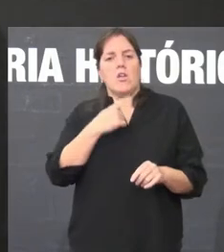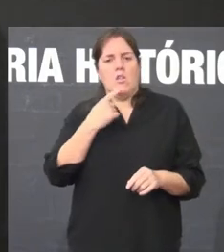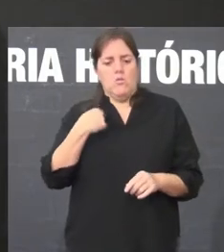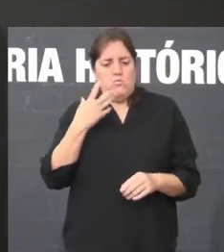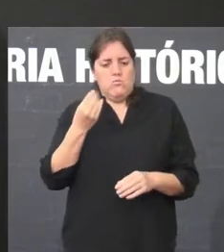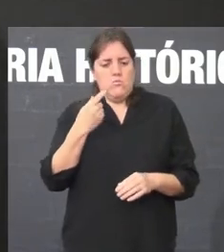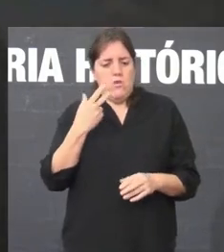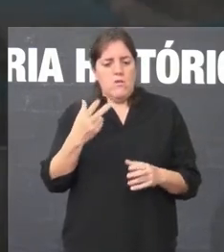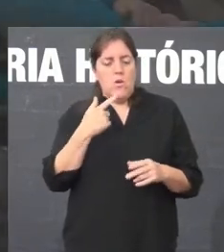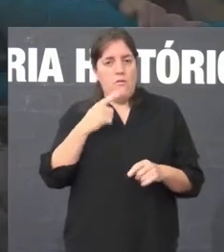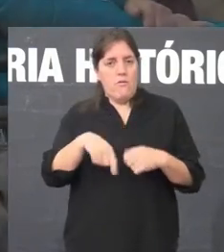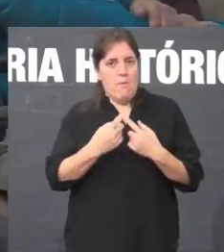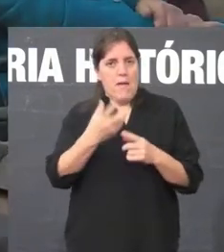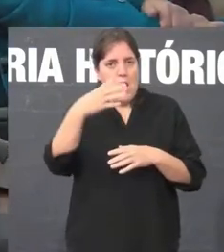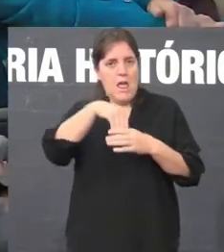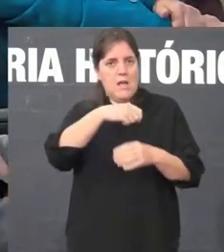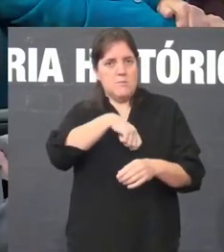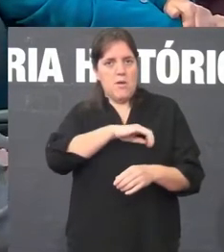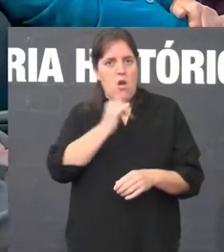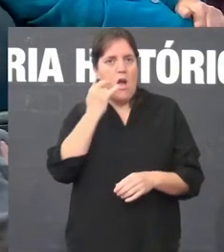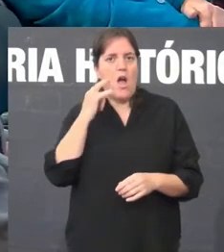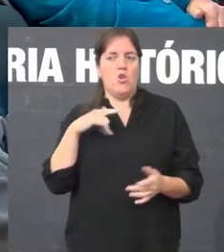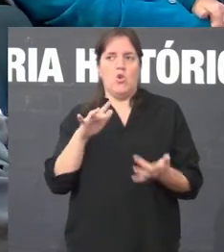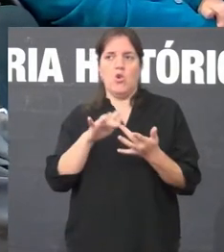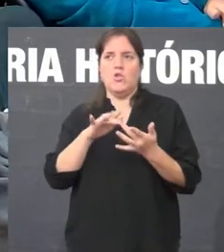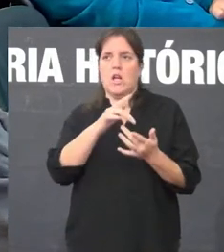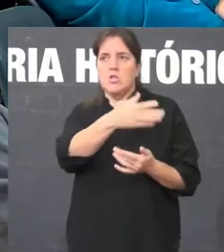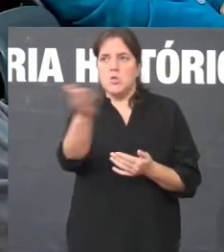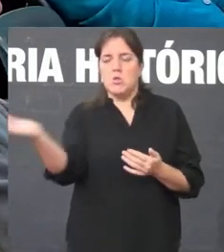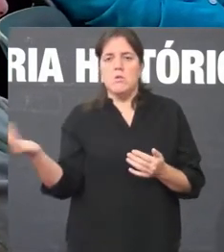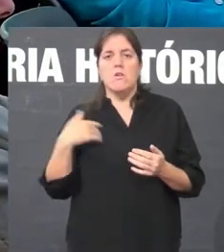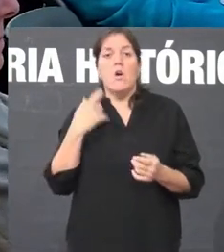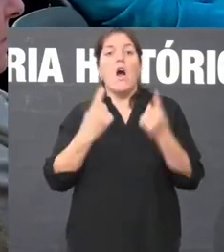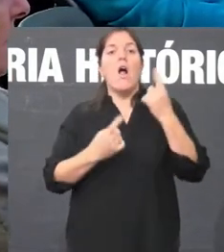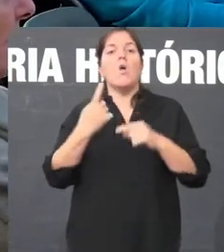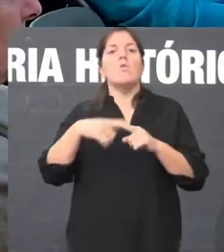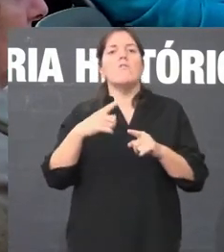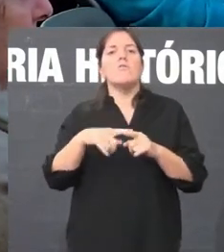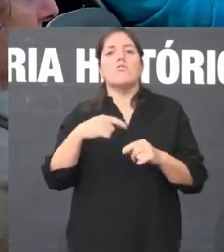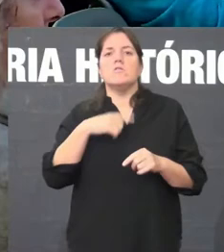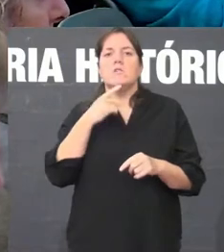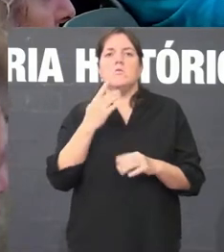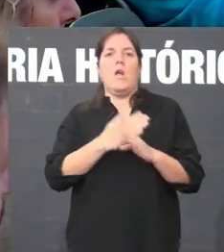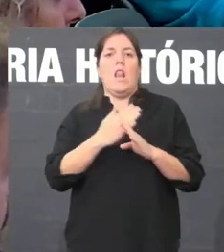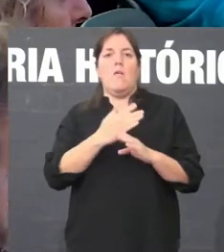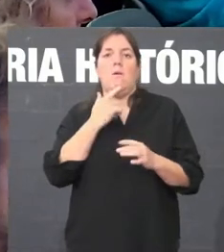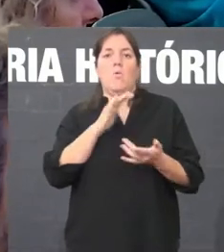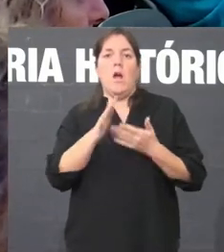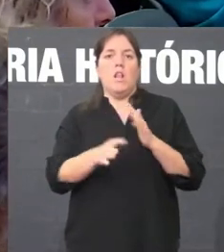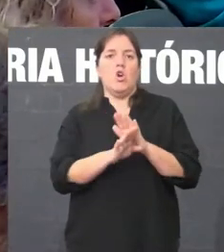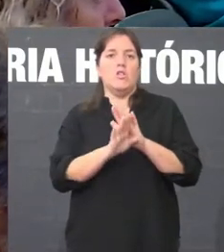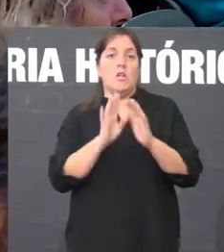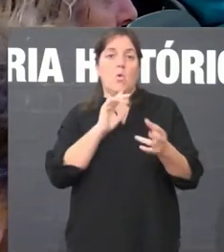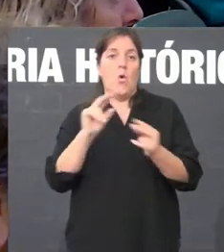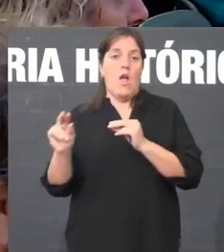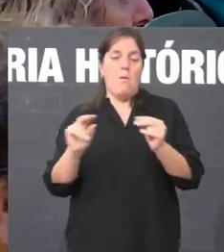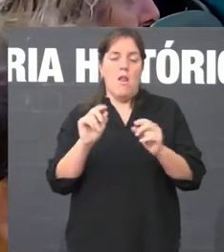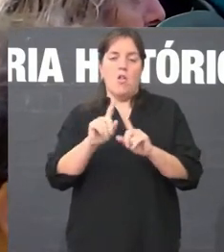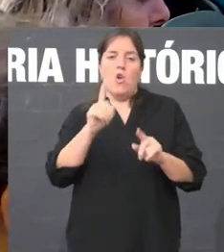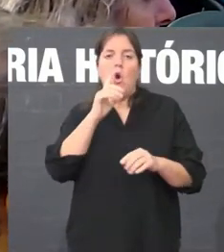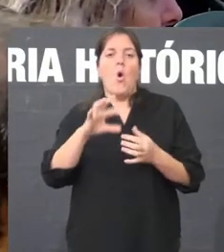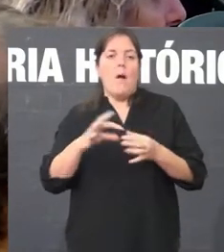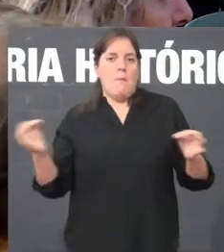española. Evidentemente, hablo con ellos y sabemos que algunas cosas cuando llega a determinado nivel no hay que hablar, ¿no? O bastantes amigos